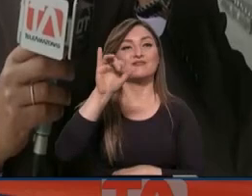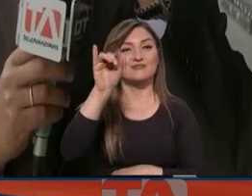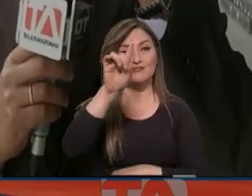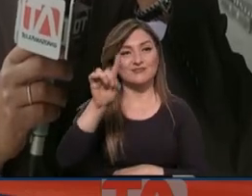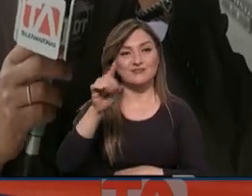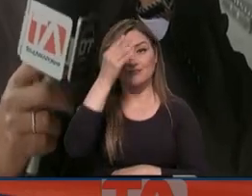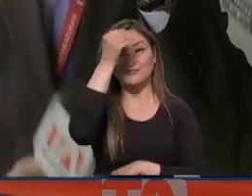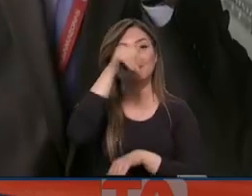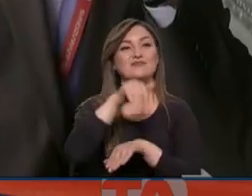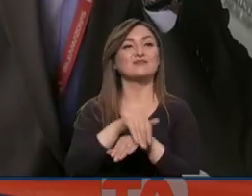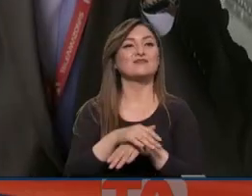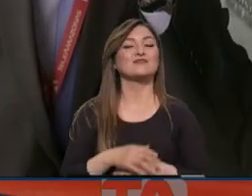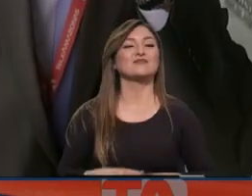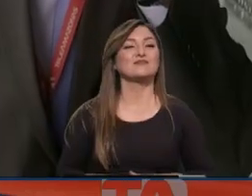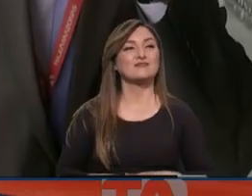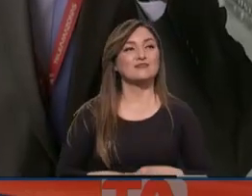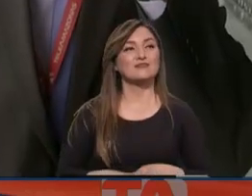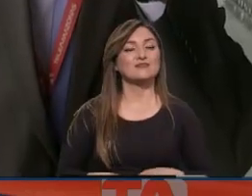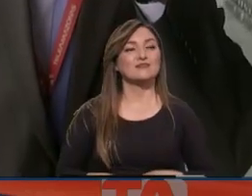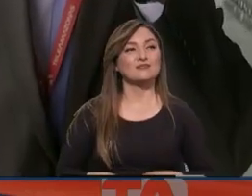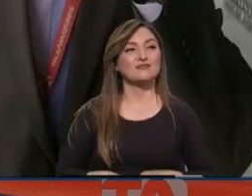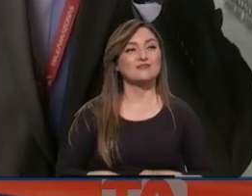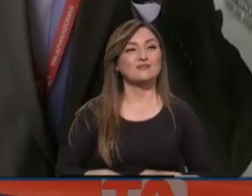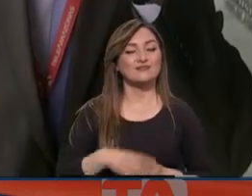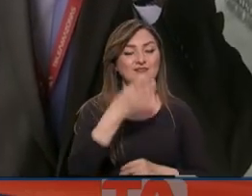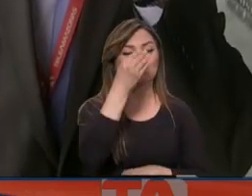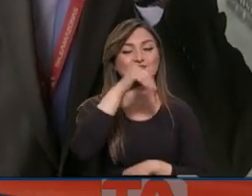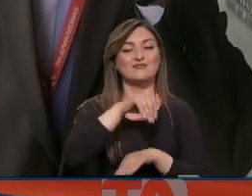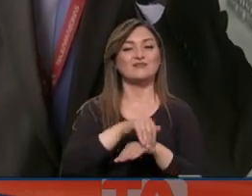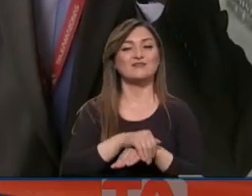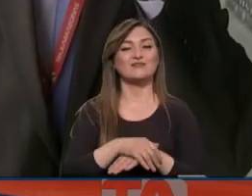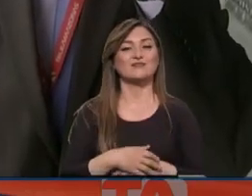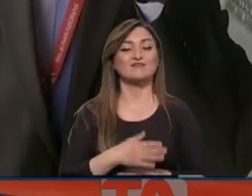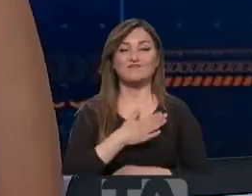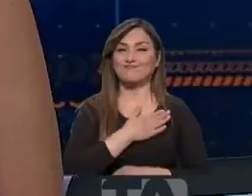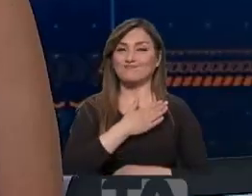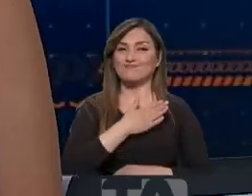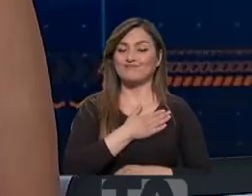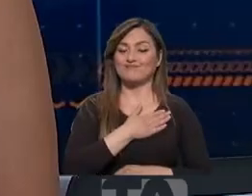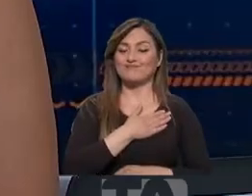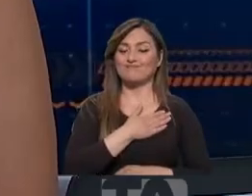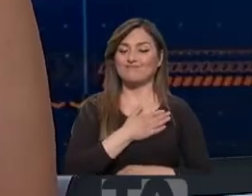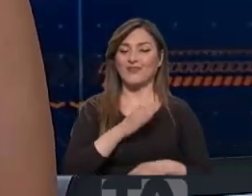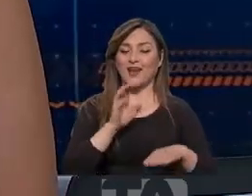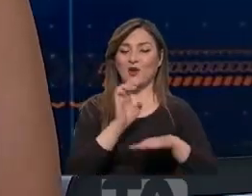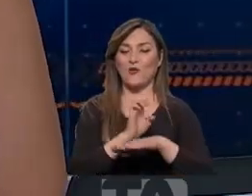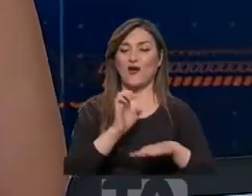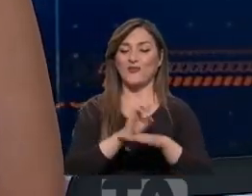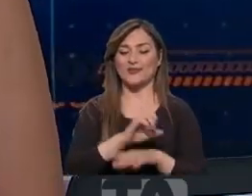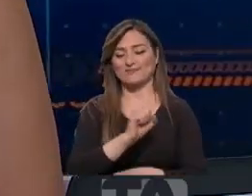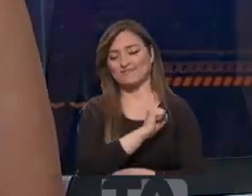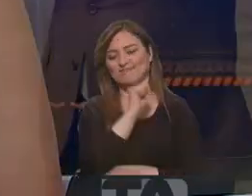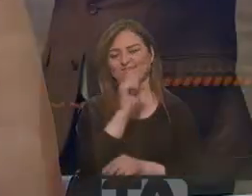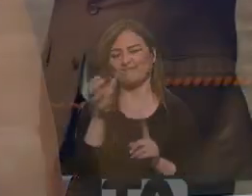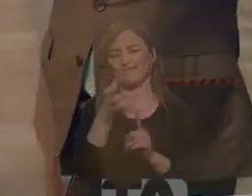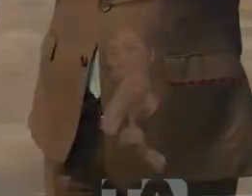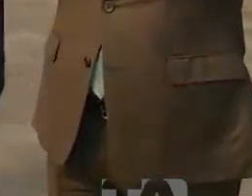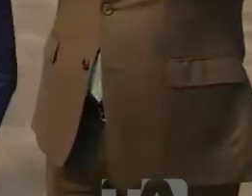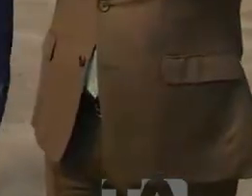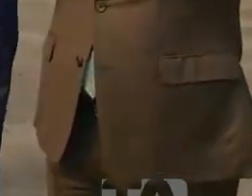Valareso, muy buenas tardes. Buenas tardes, Pablo. Confiemos en que llegue ese triunfo entonces en Montevideo, en